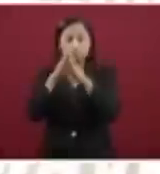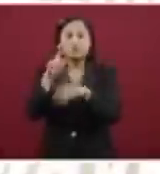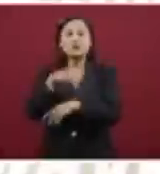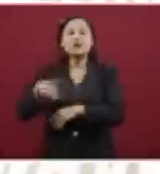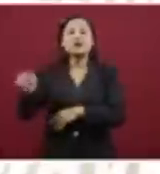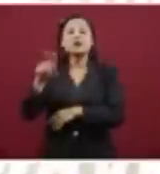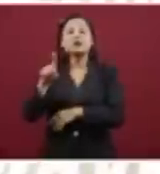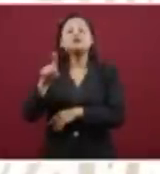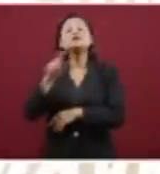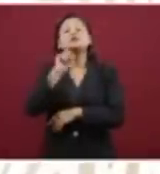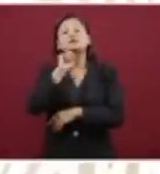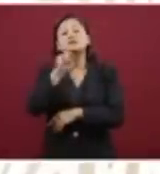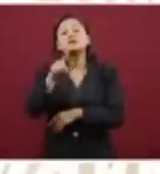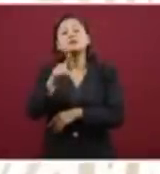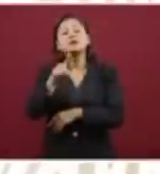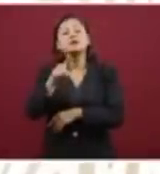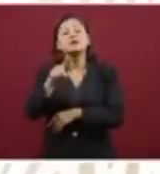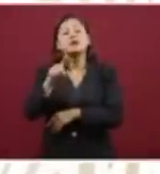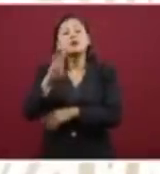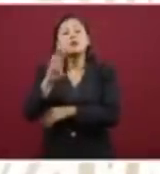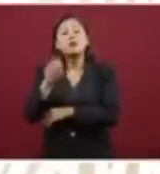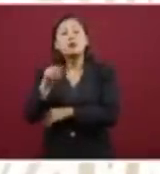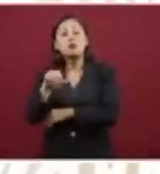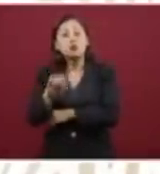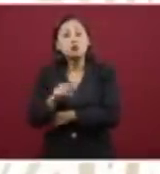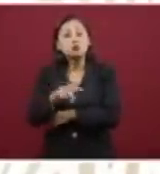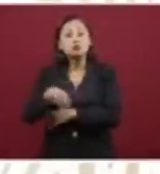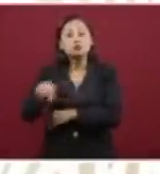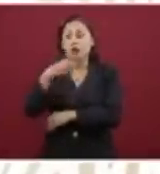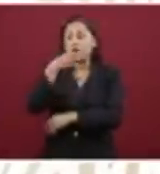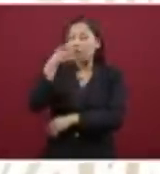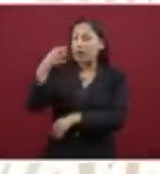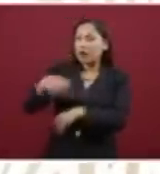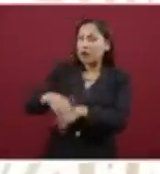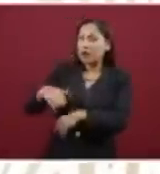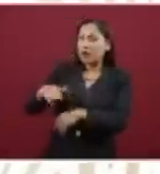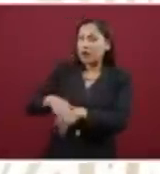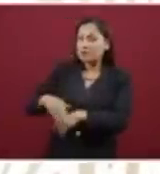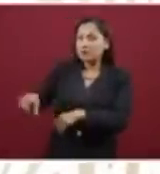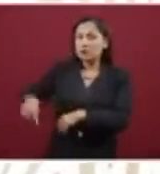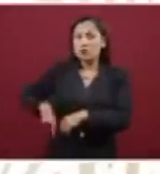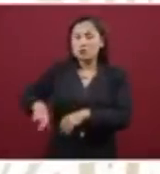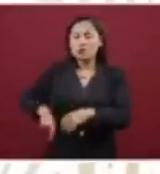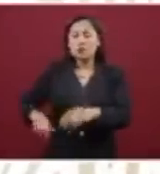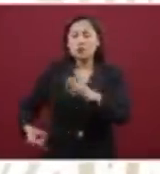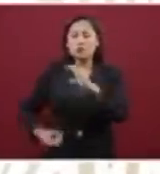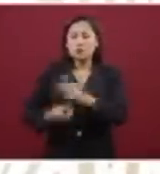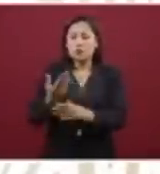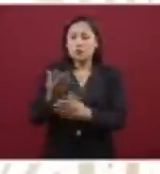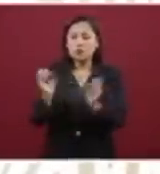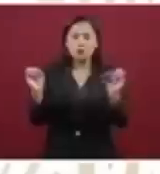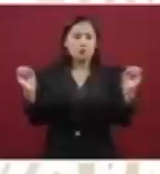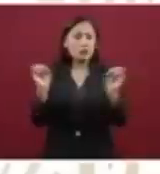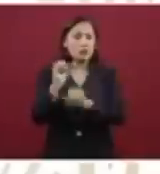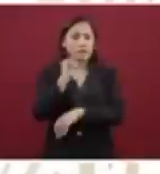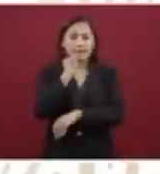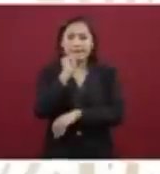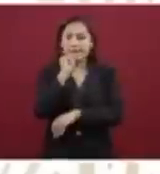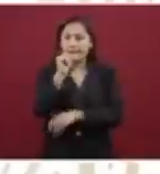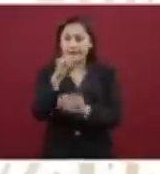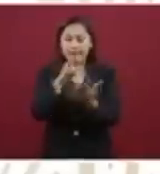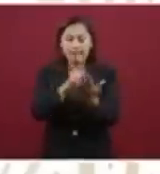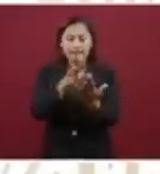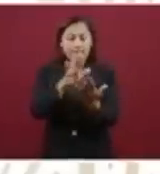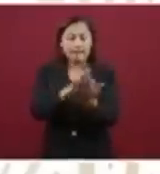hilo que en ningún momento fue informado al equipo de transición del nuevo gobierno tampoco esto aparece